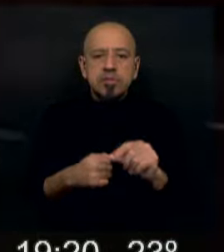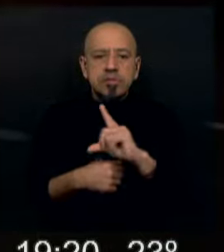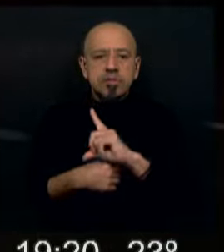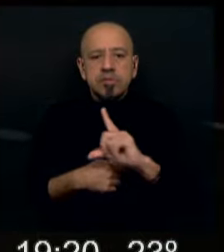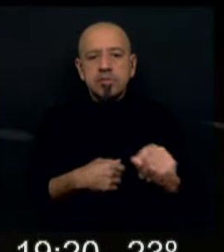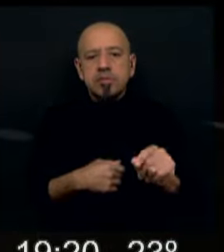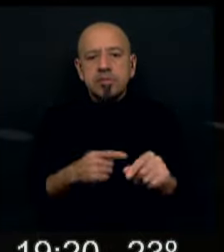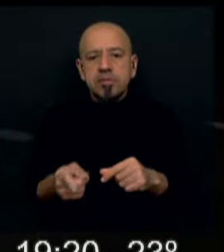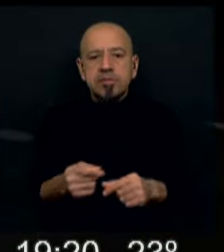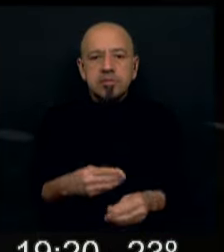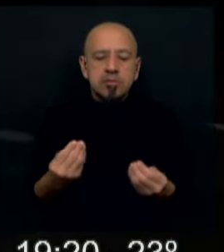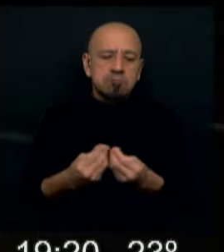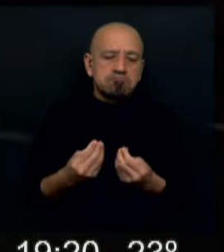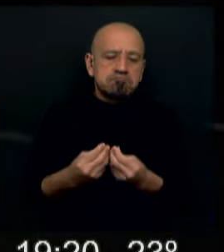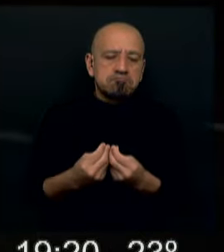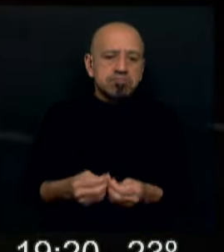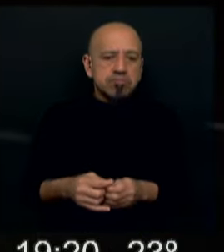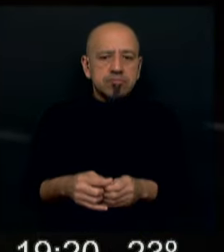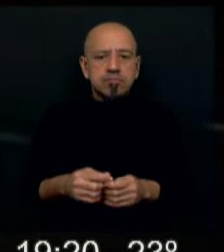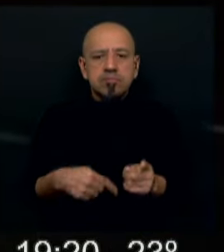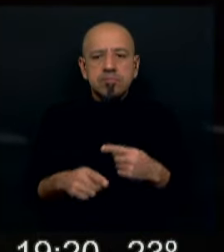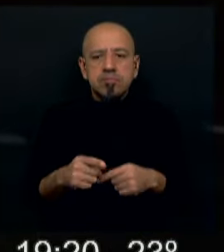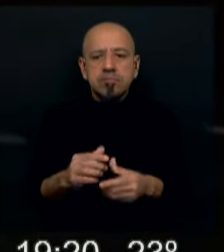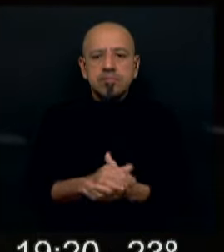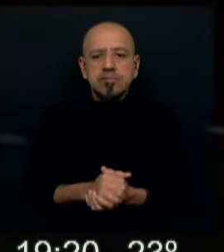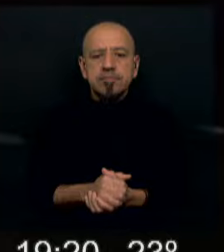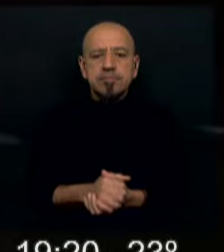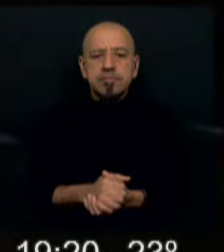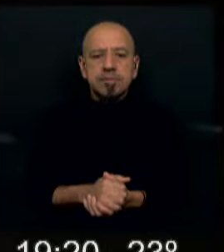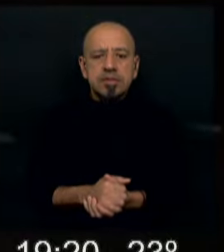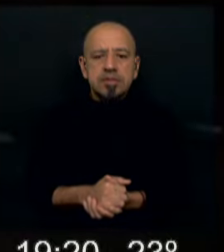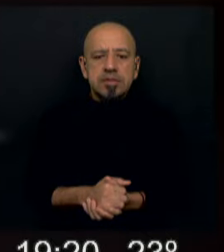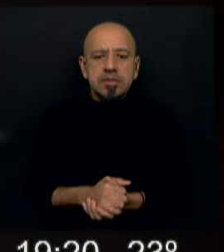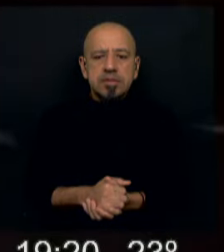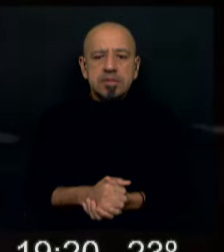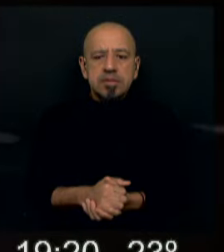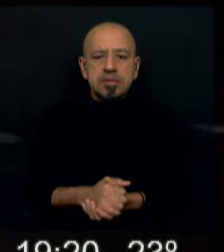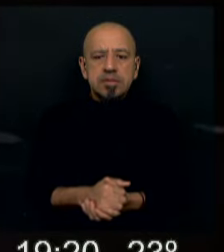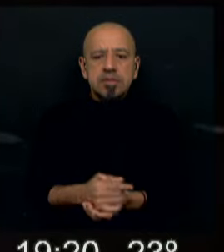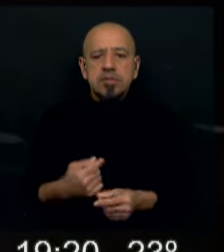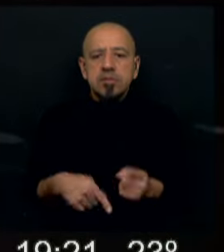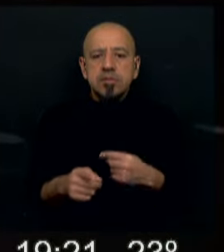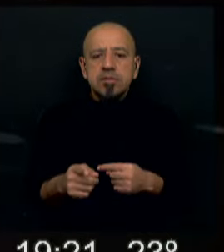que es una aglomeración normal para un estadio que está acá más bien rodeado de dos rutas.